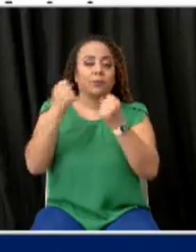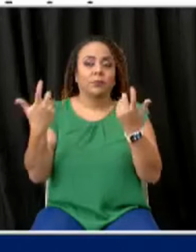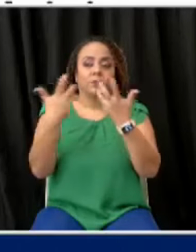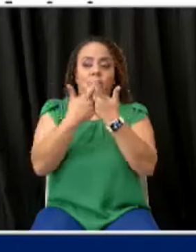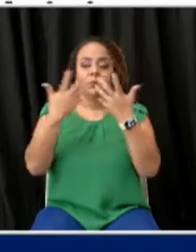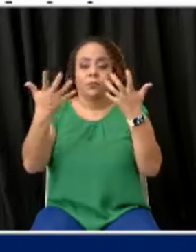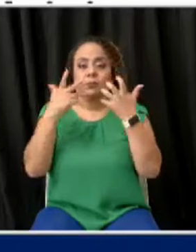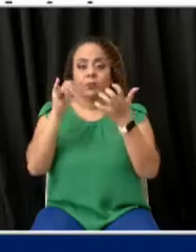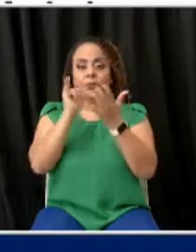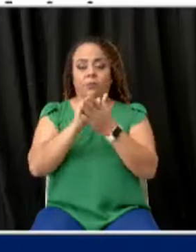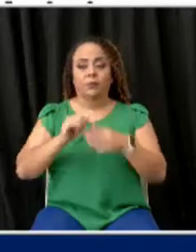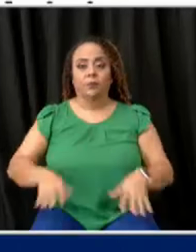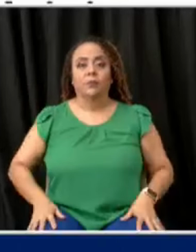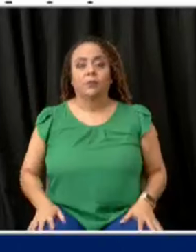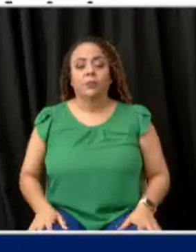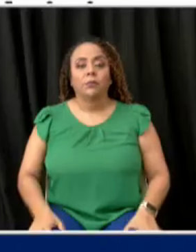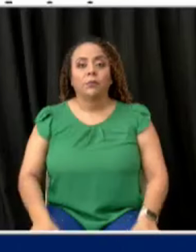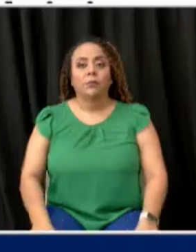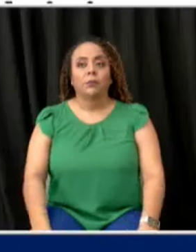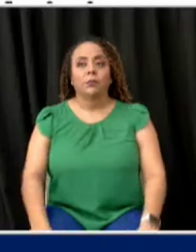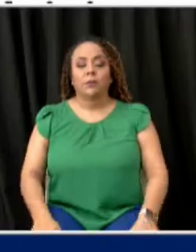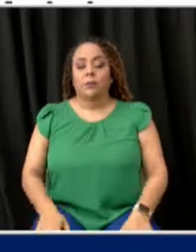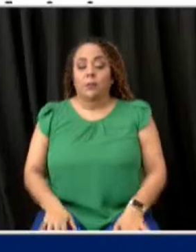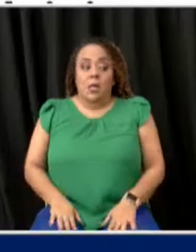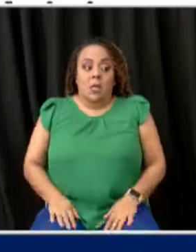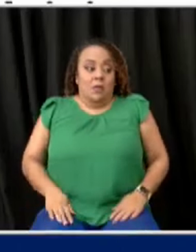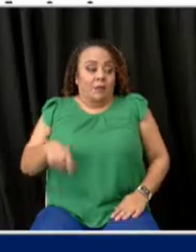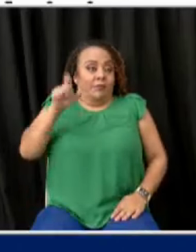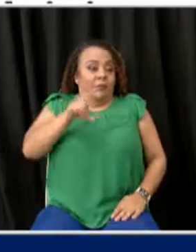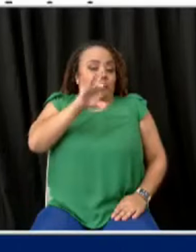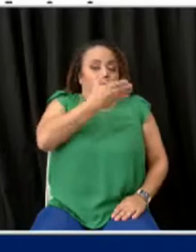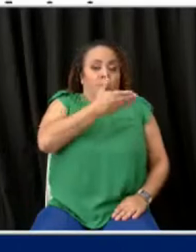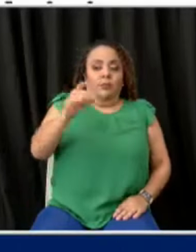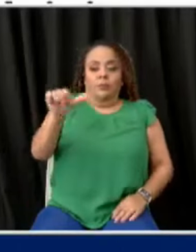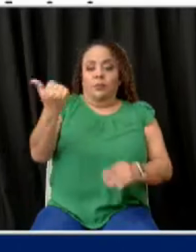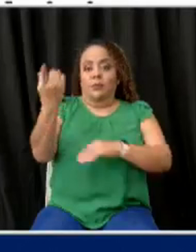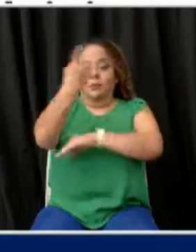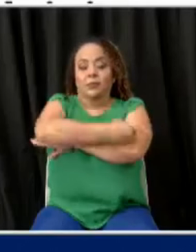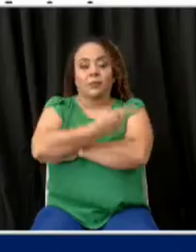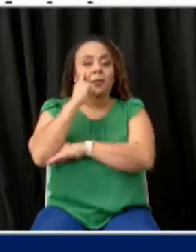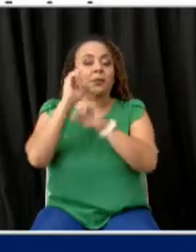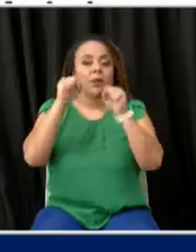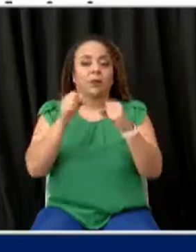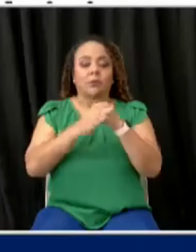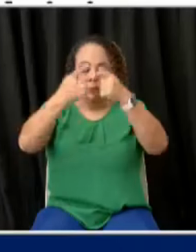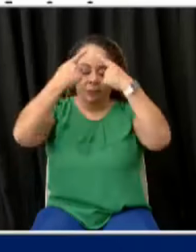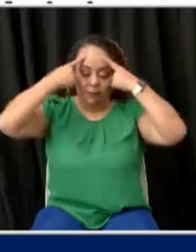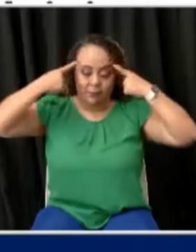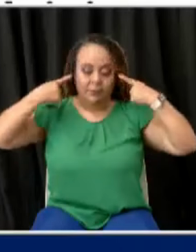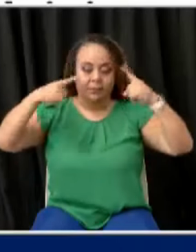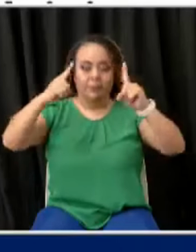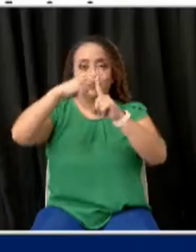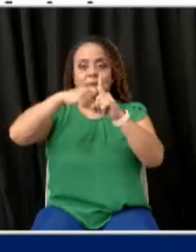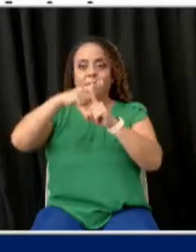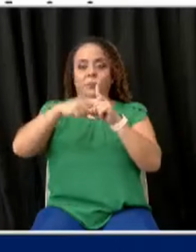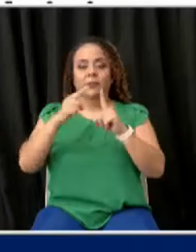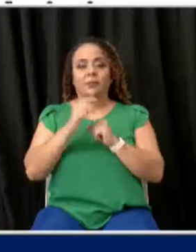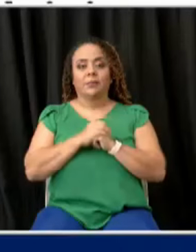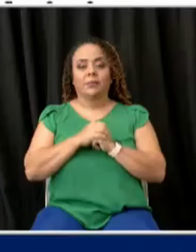aclimatarse a eso, necesita de 8 a 10 días para poder alcanzar esa temperatura sin